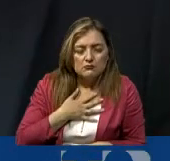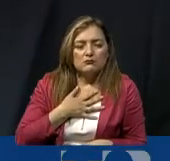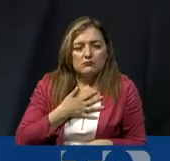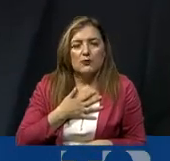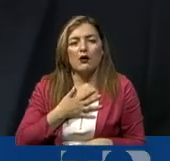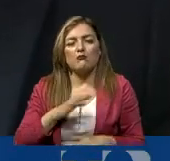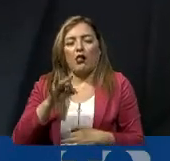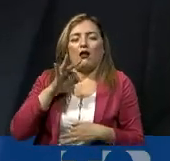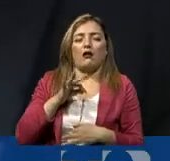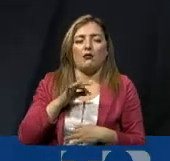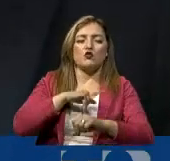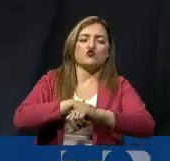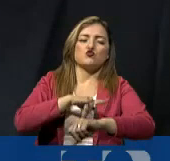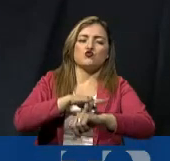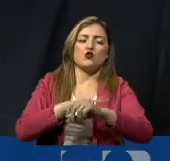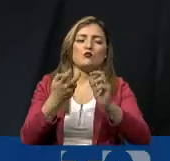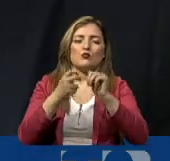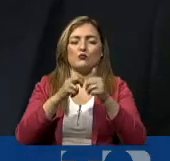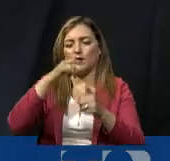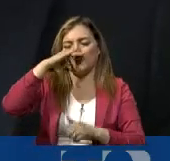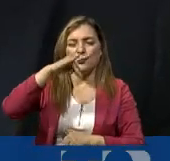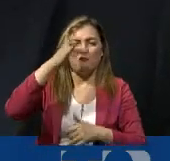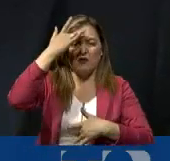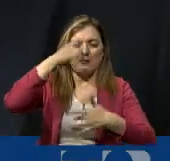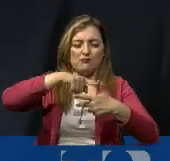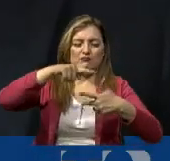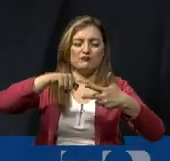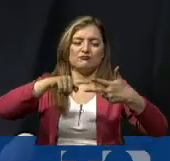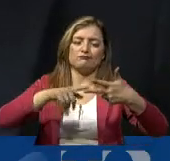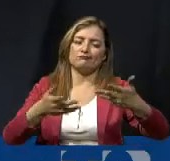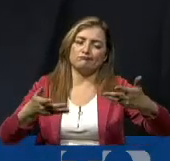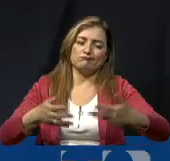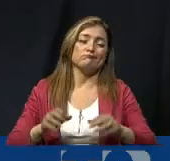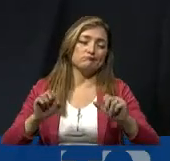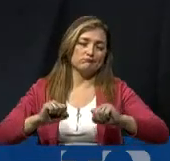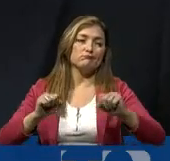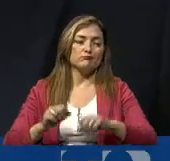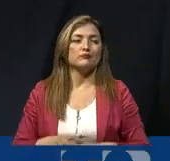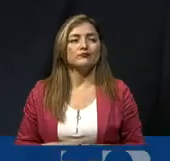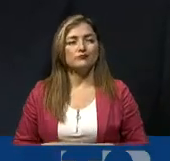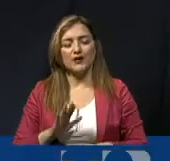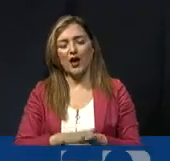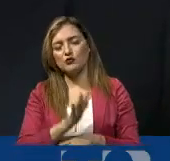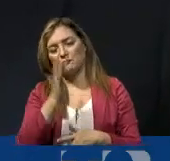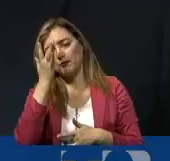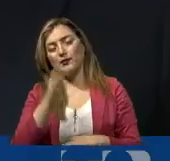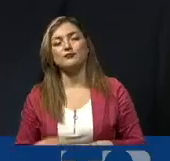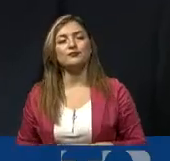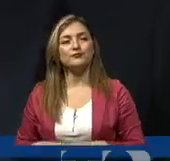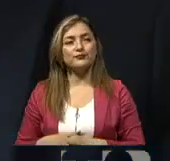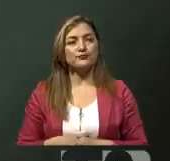otras infecciones urinarias como las que tiene el niño en este momento son posibles complicaciones a causa de la atrofia muscular